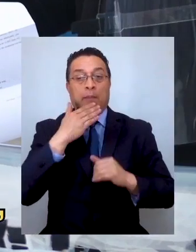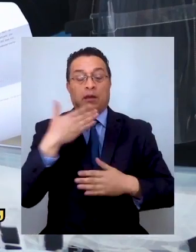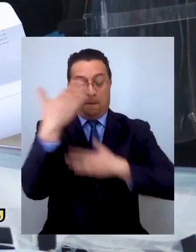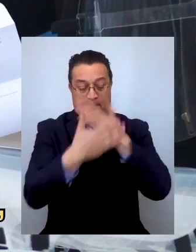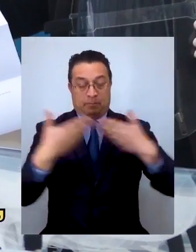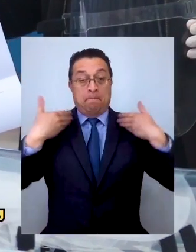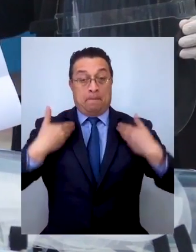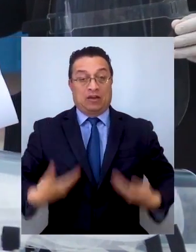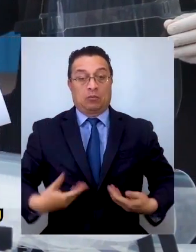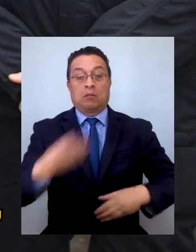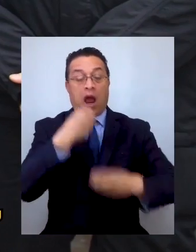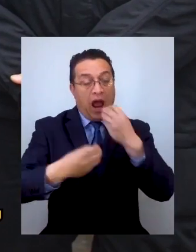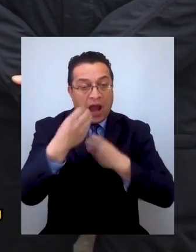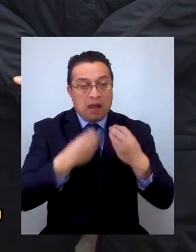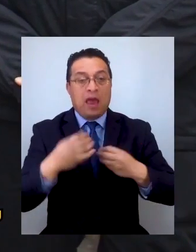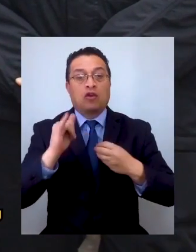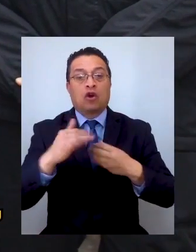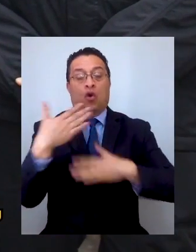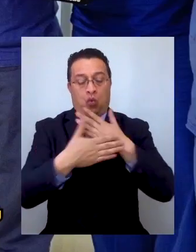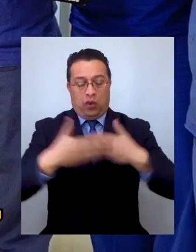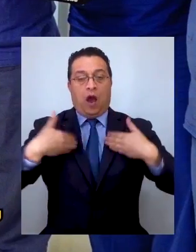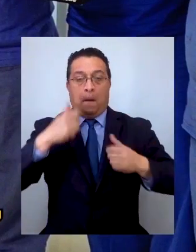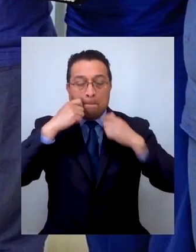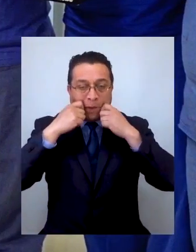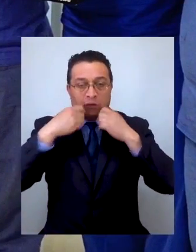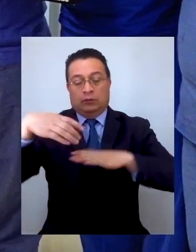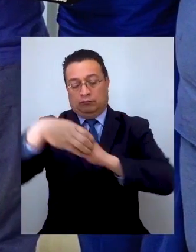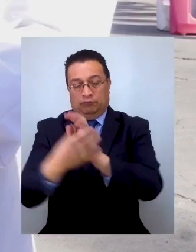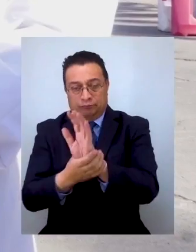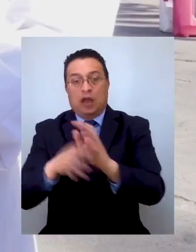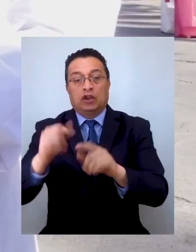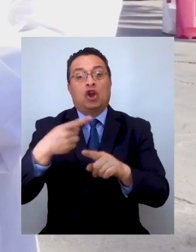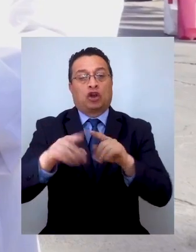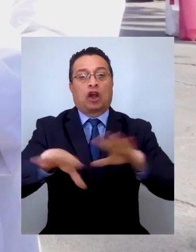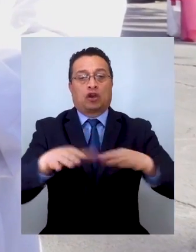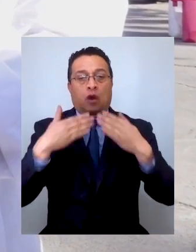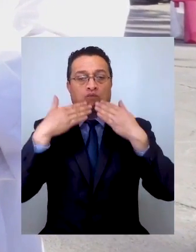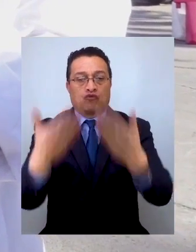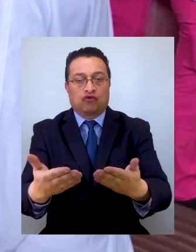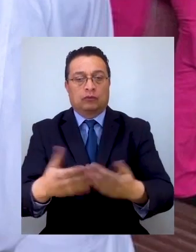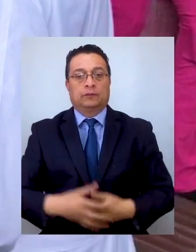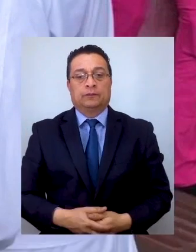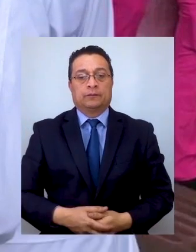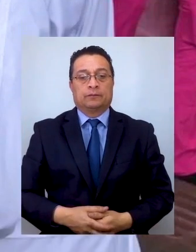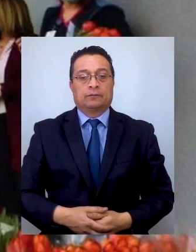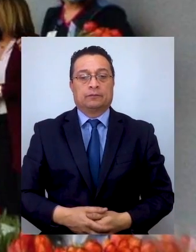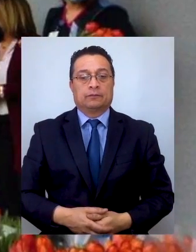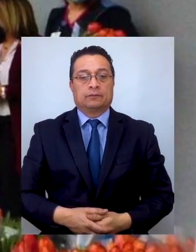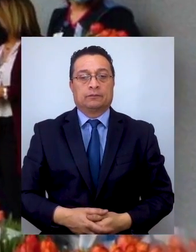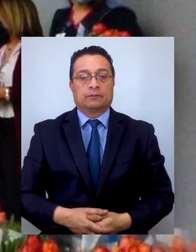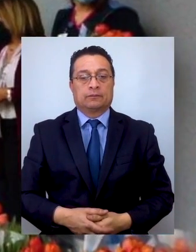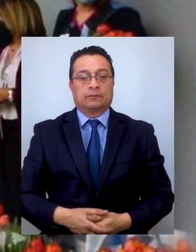de protección personal, alimentos, artículos de cuidado personal, calzado, entre otros regalos.